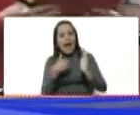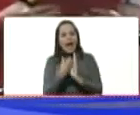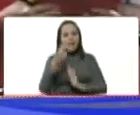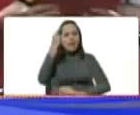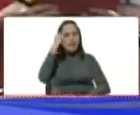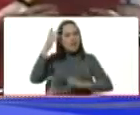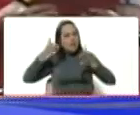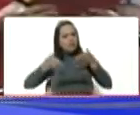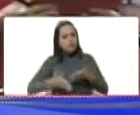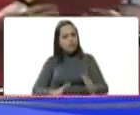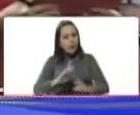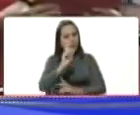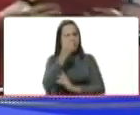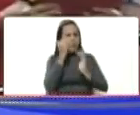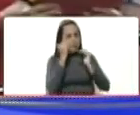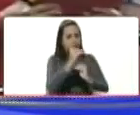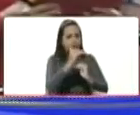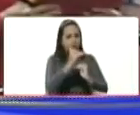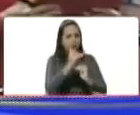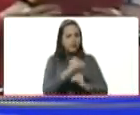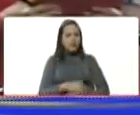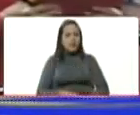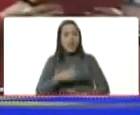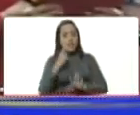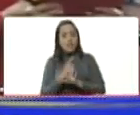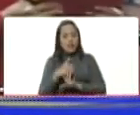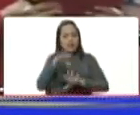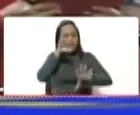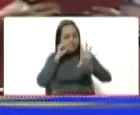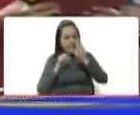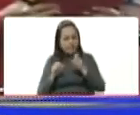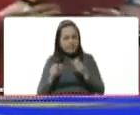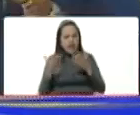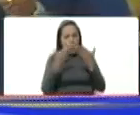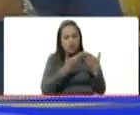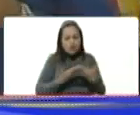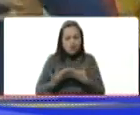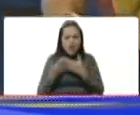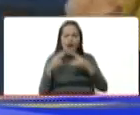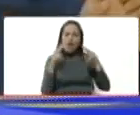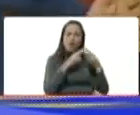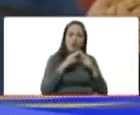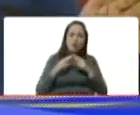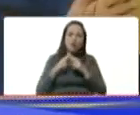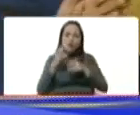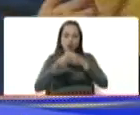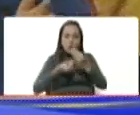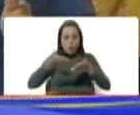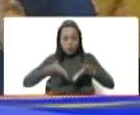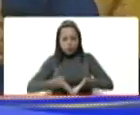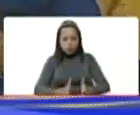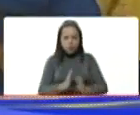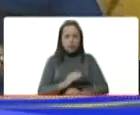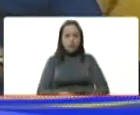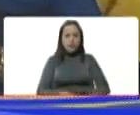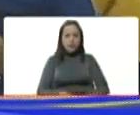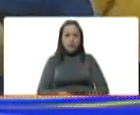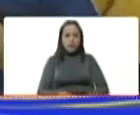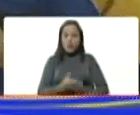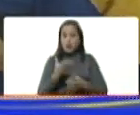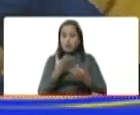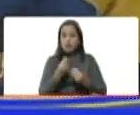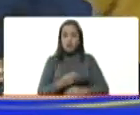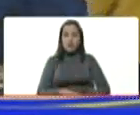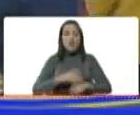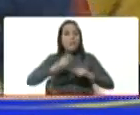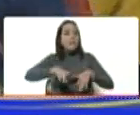parto. Prepararse bien, estudiar, conocer. Es infinito el conocimiento que se puede obtener. Sus derechos. De